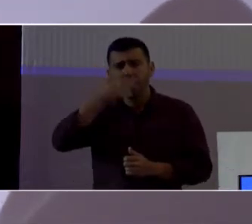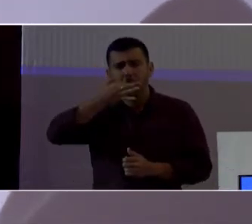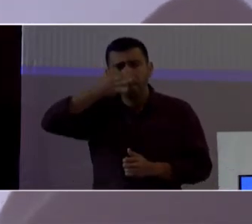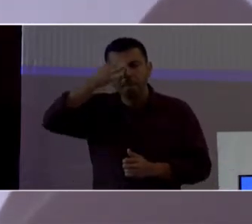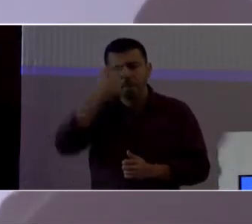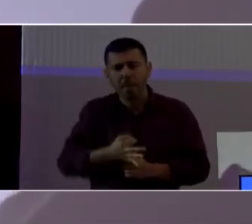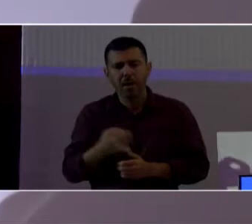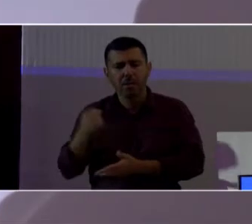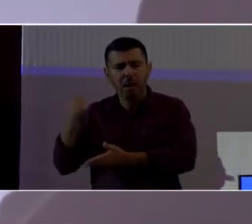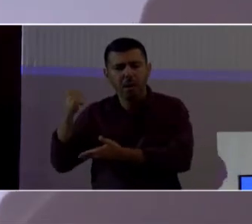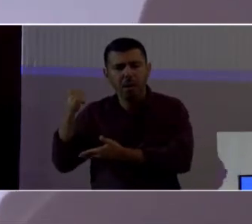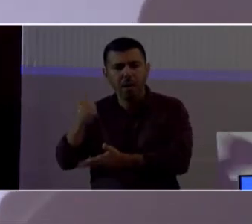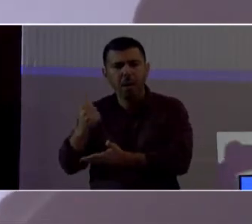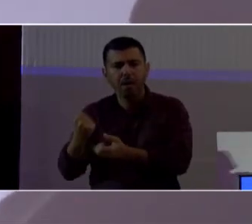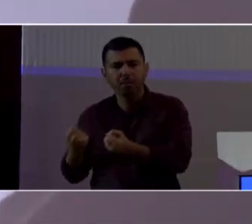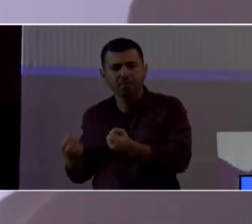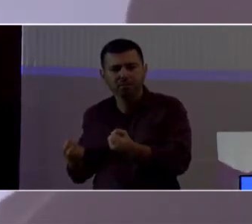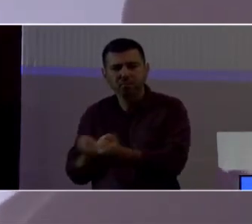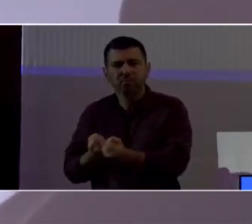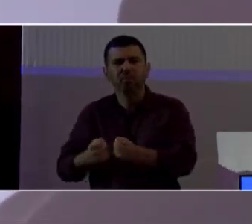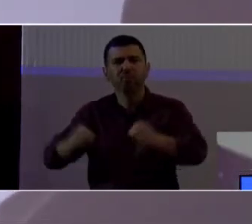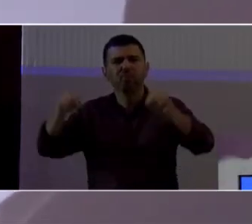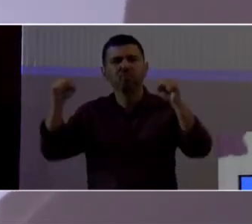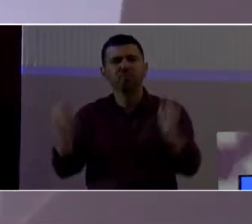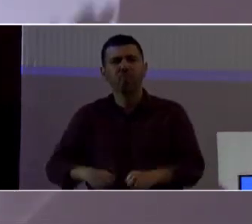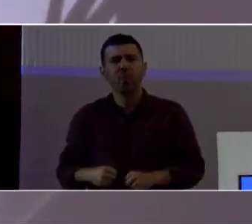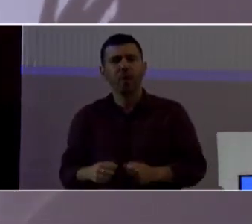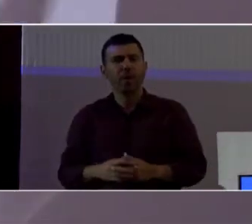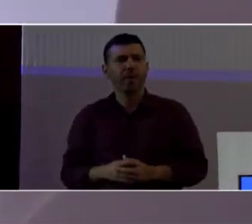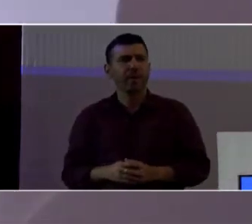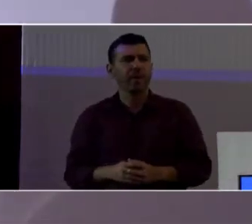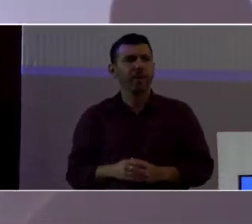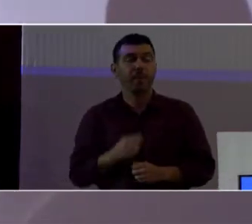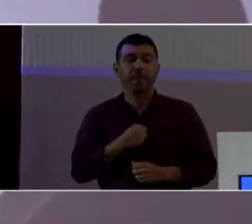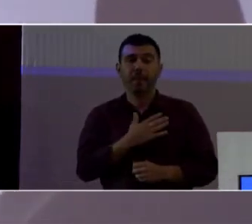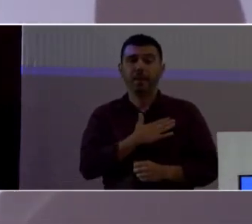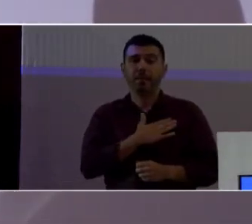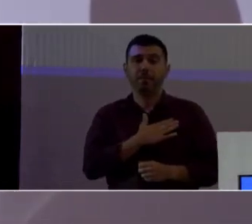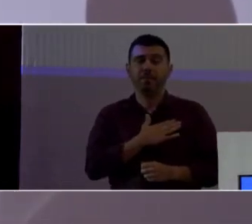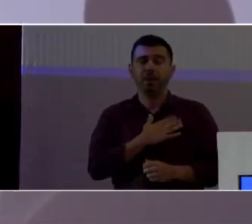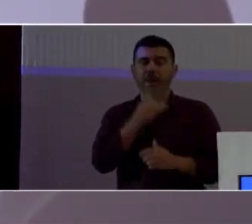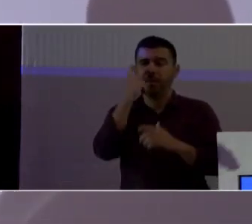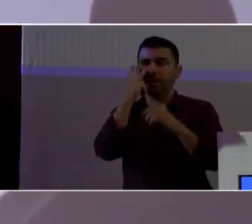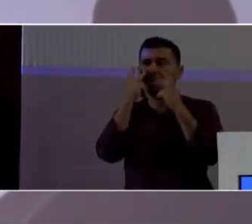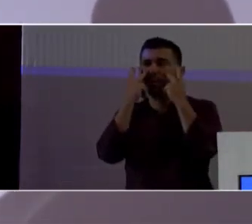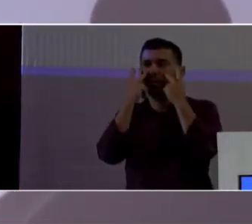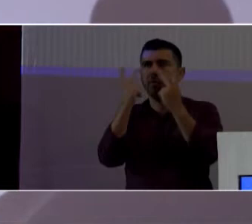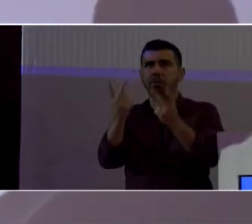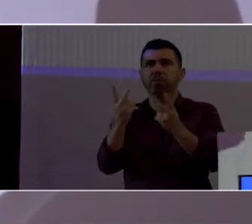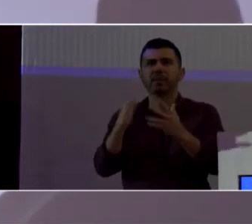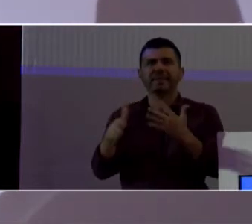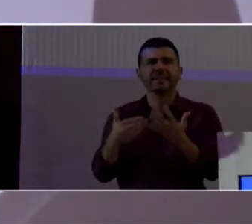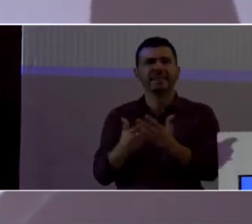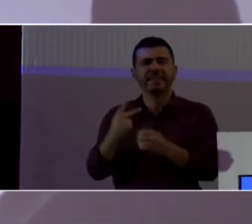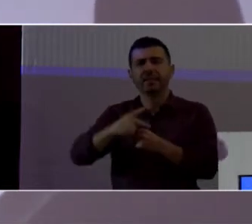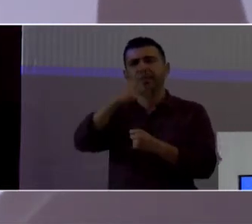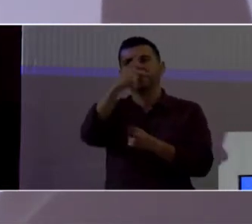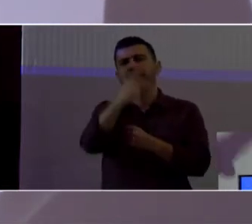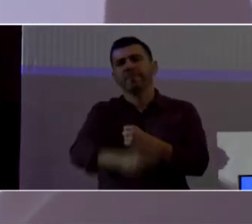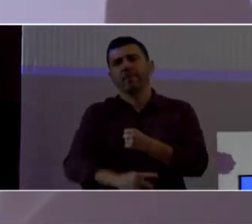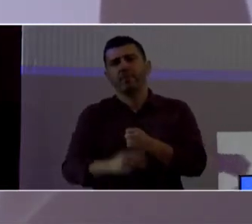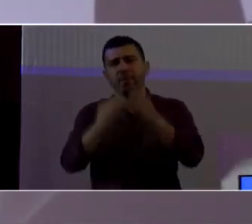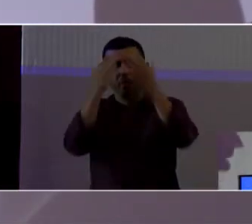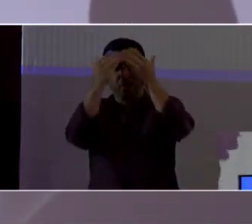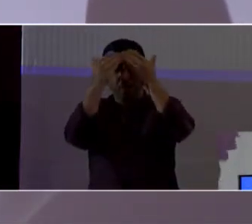posible. Esa oportunidad le cambia la vida a uno completamente, porque para mí se me vislumbraba hacia adelante todo ese proyecto que teníamos en la